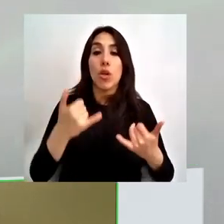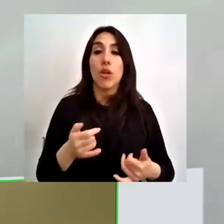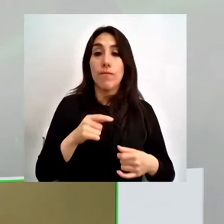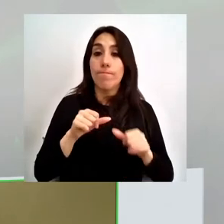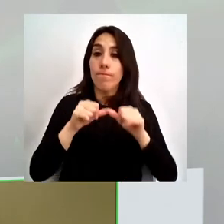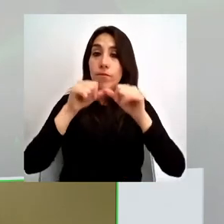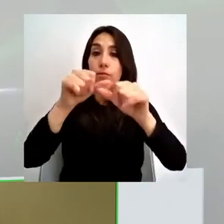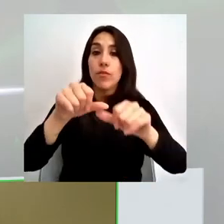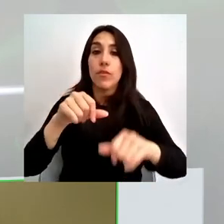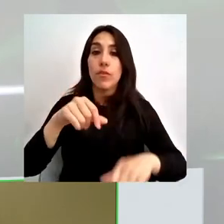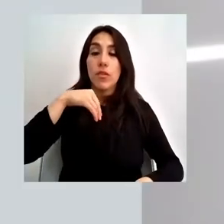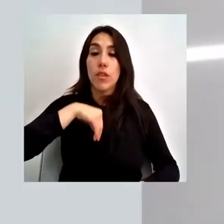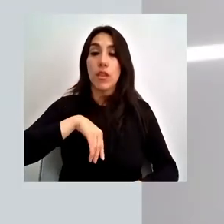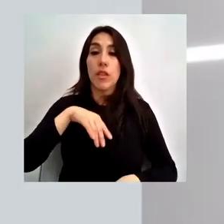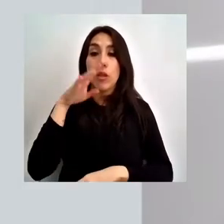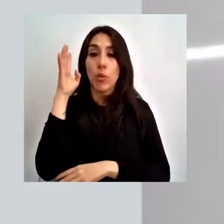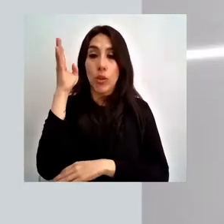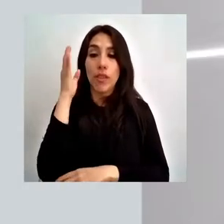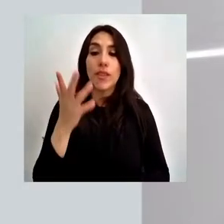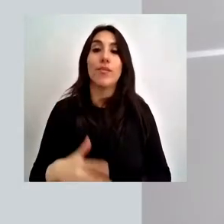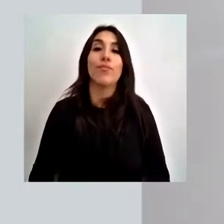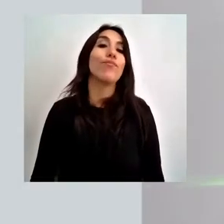siguiente invitada